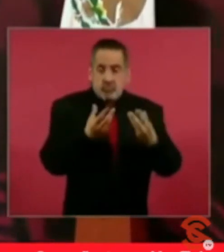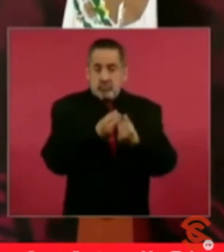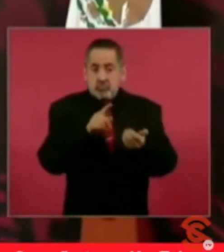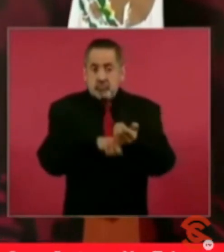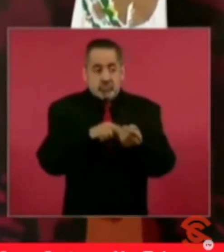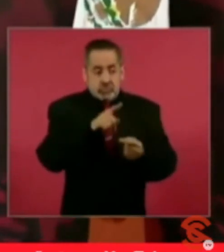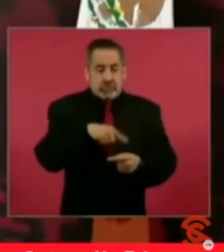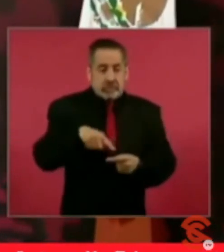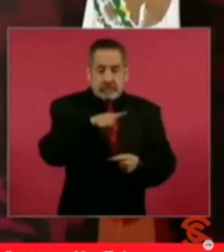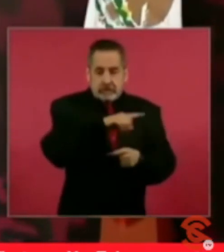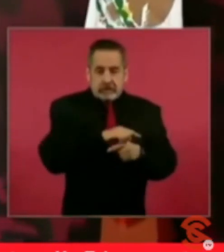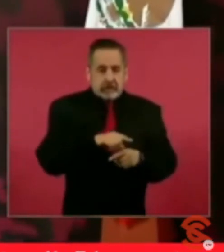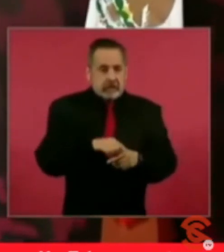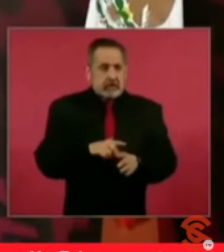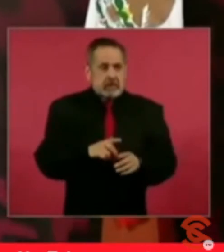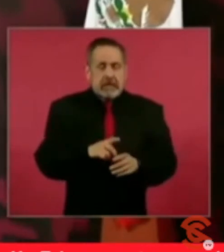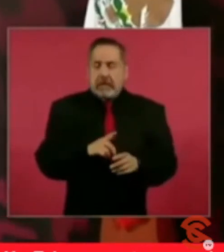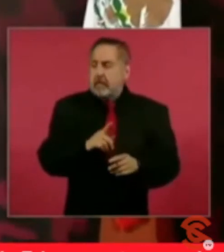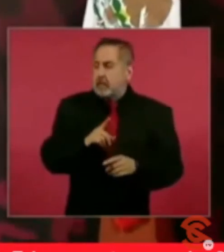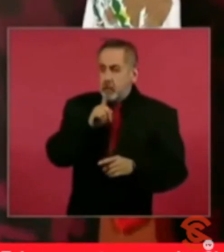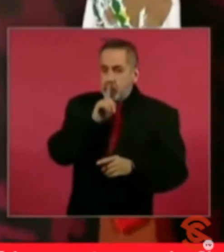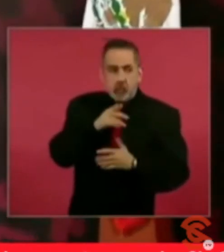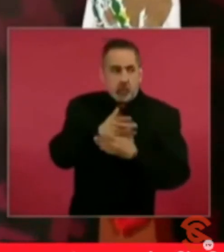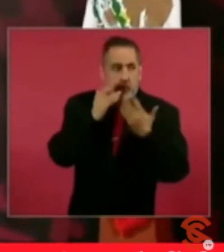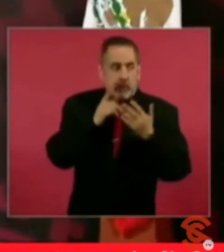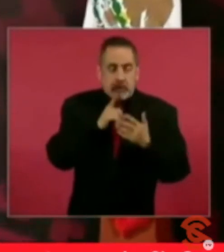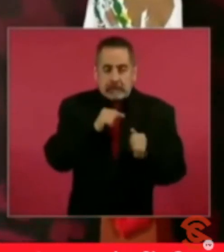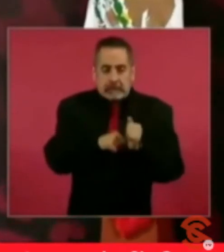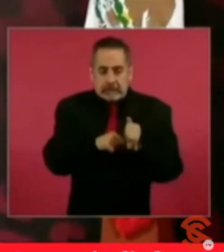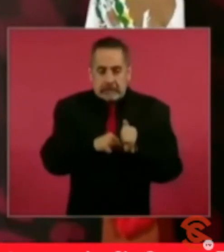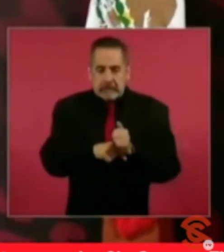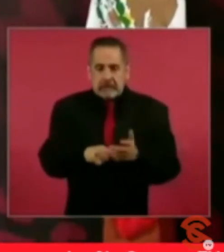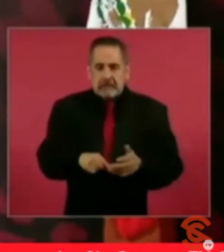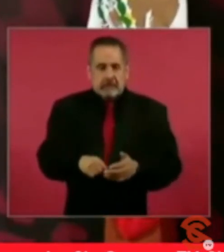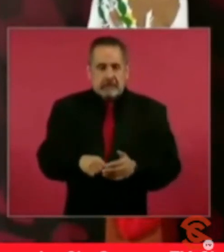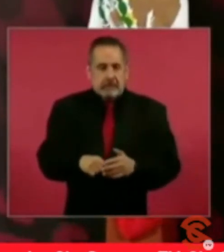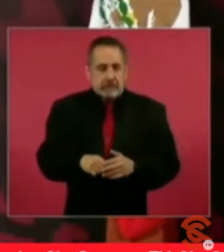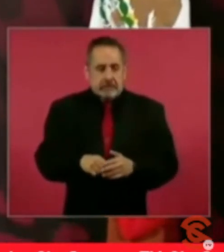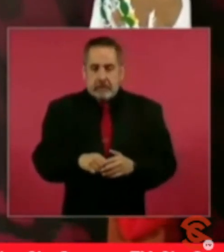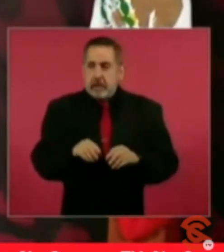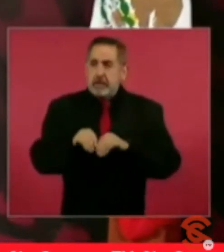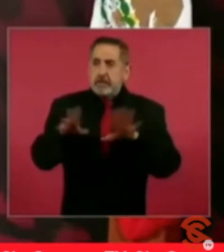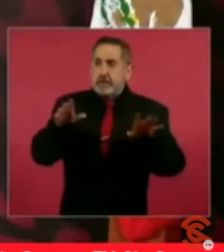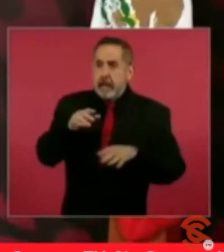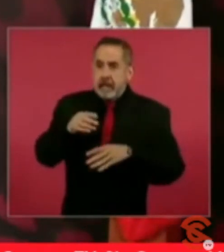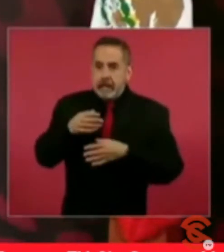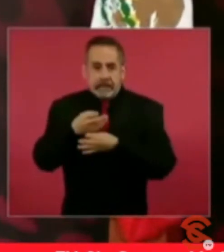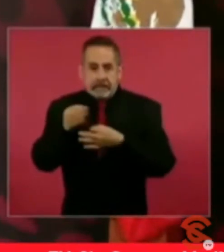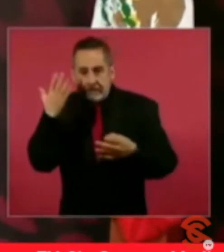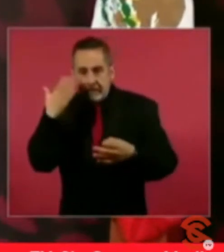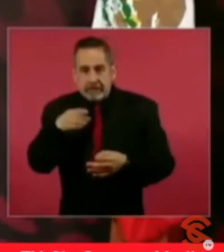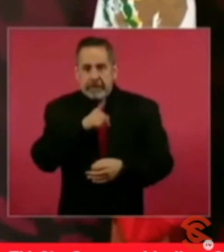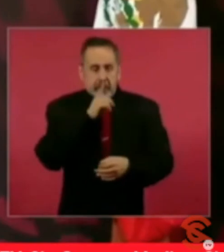en el anonimato, de manera clandestina,